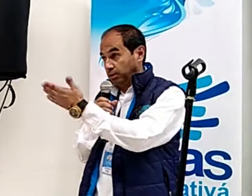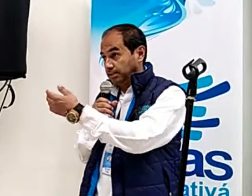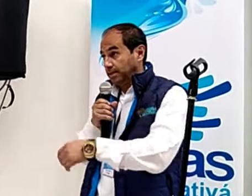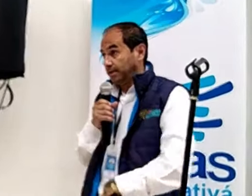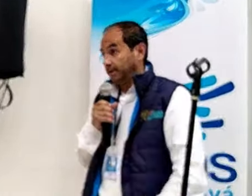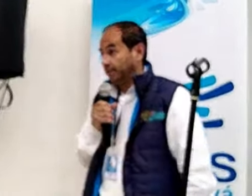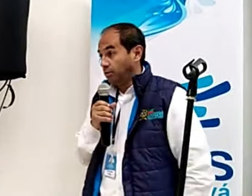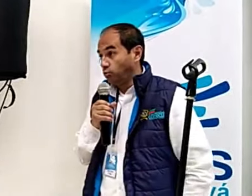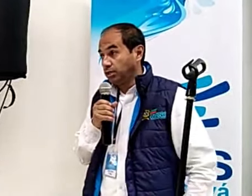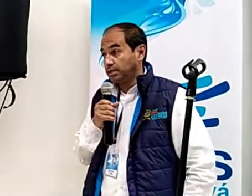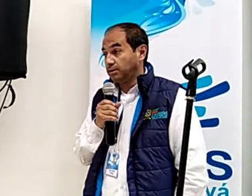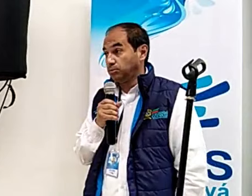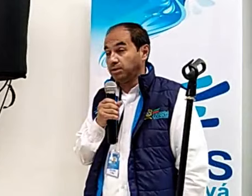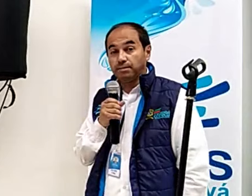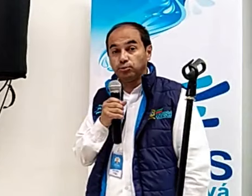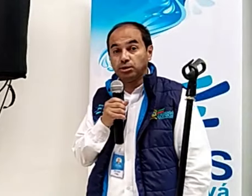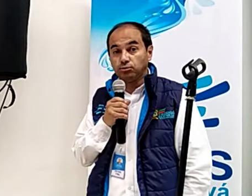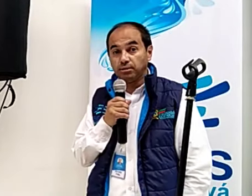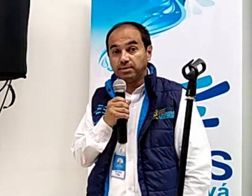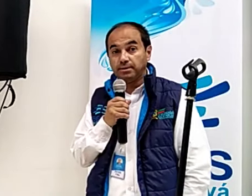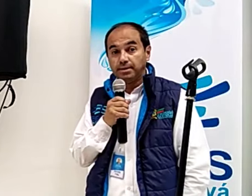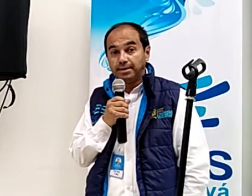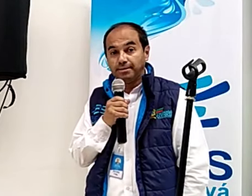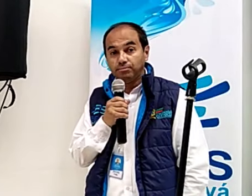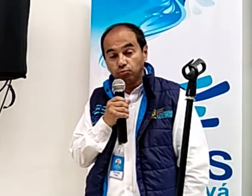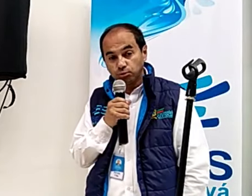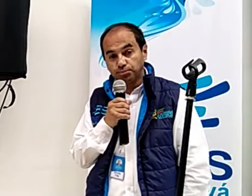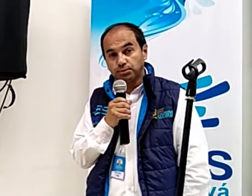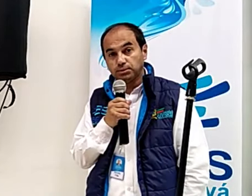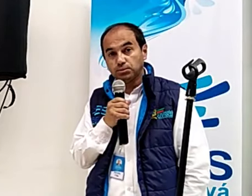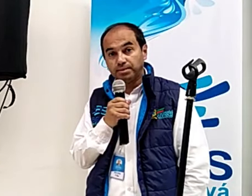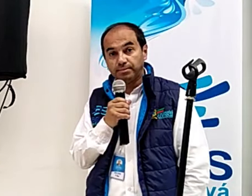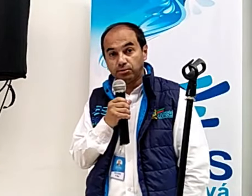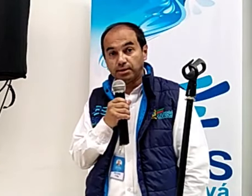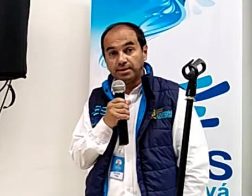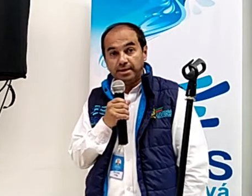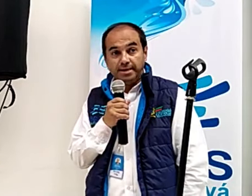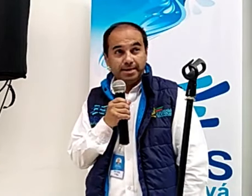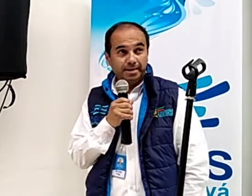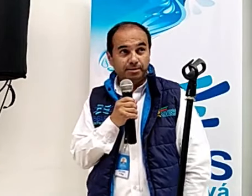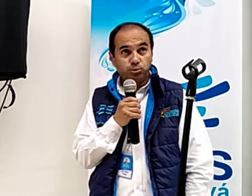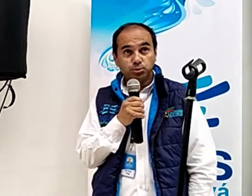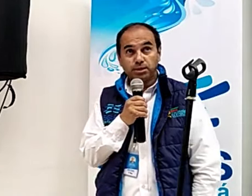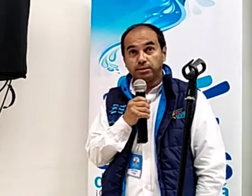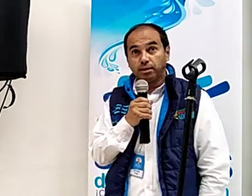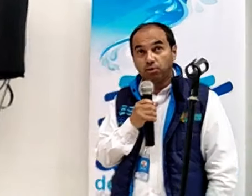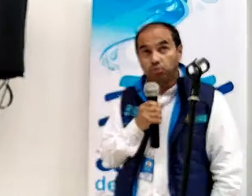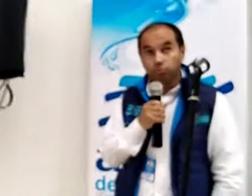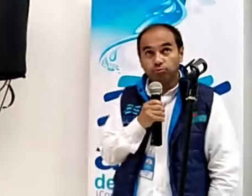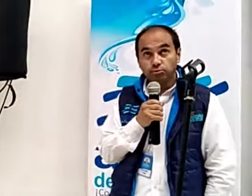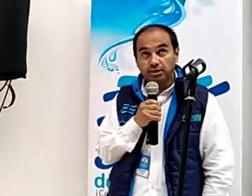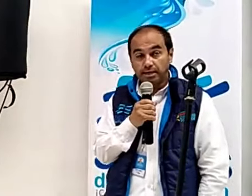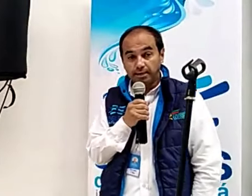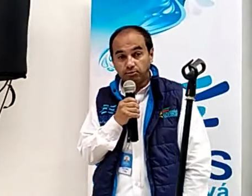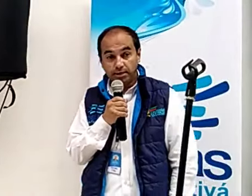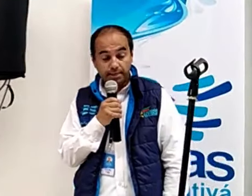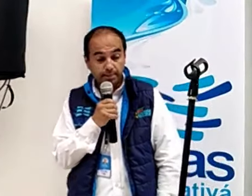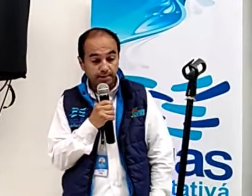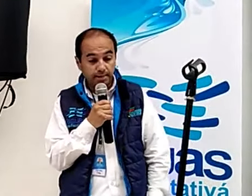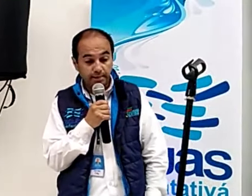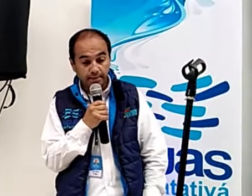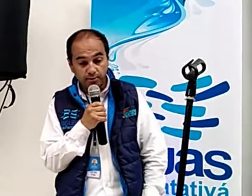sugerencia jurídica nos viene apoyando también en muchos procesos. Hemos sentado con el